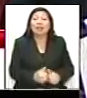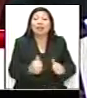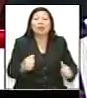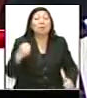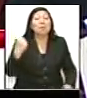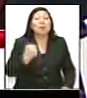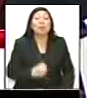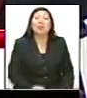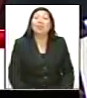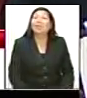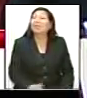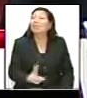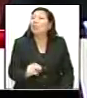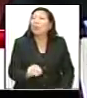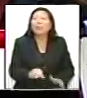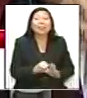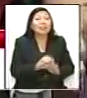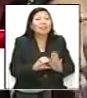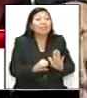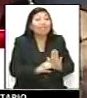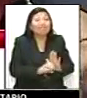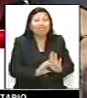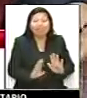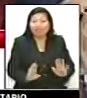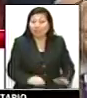poderes, no hay constitución.